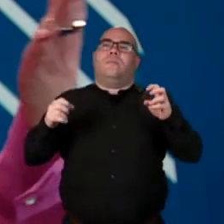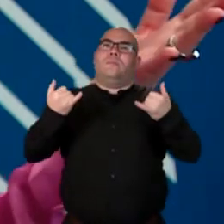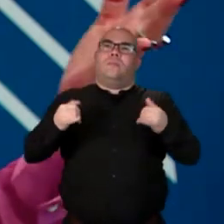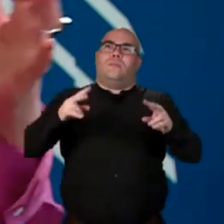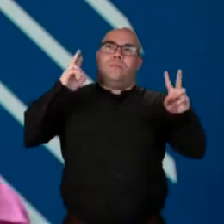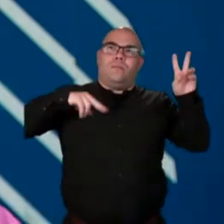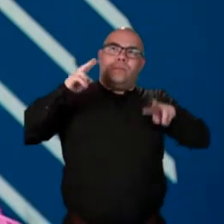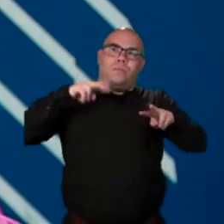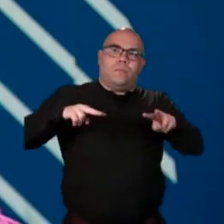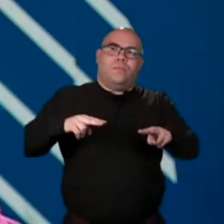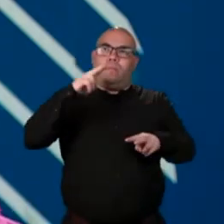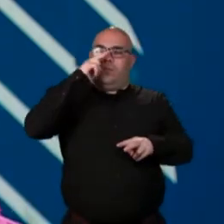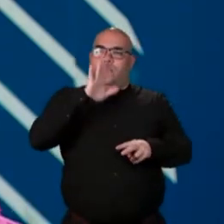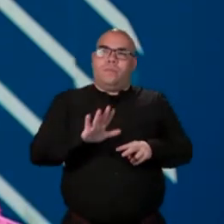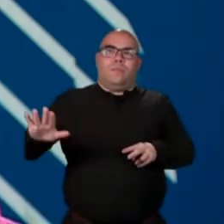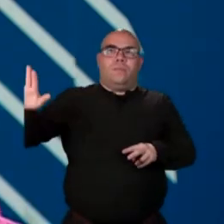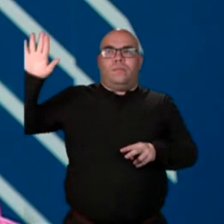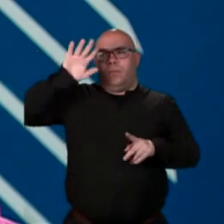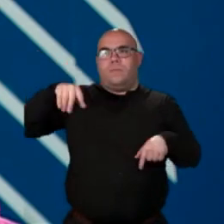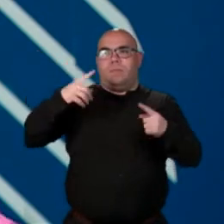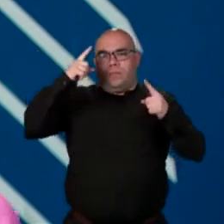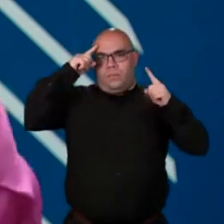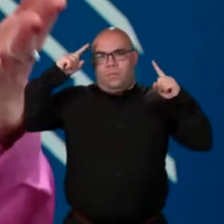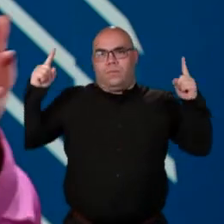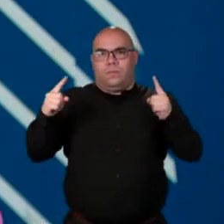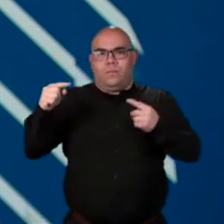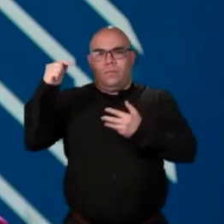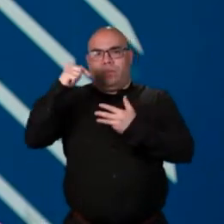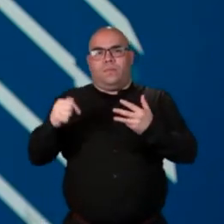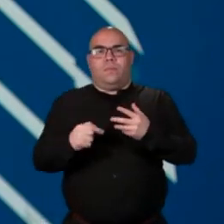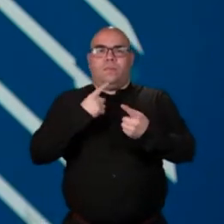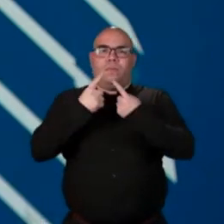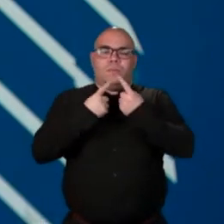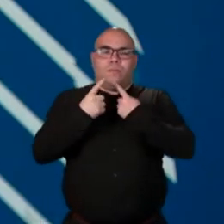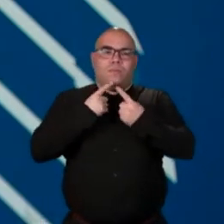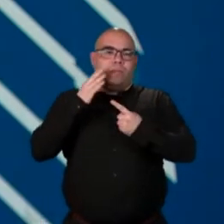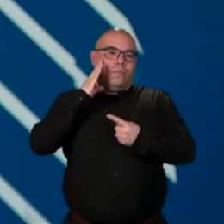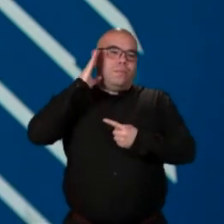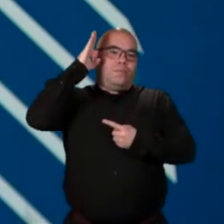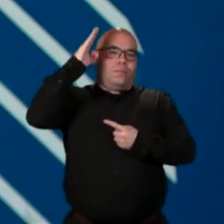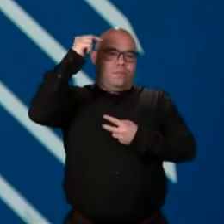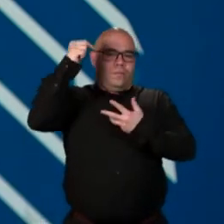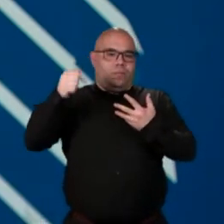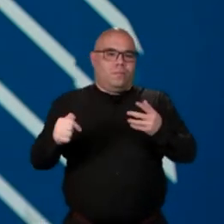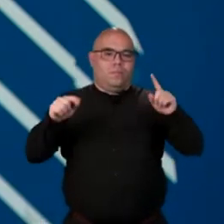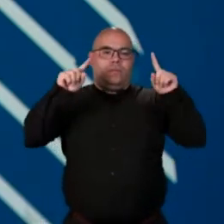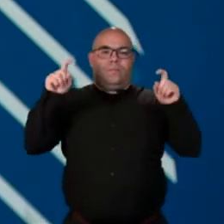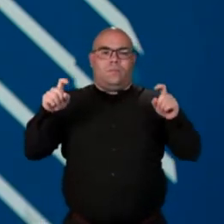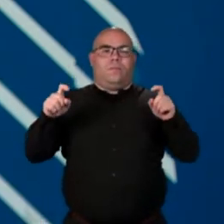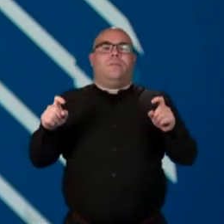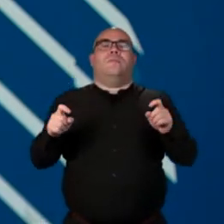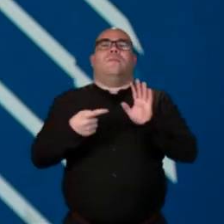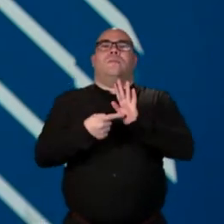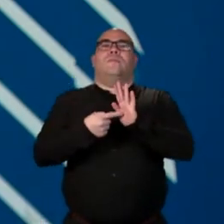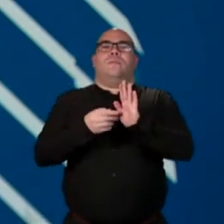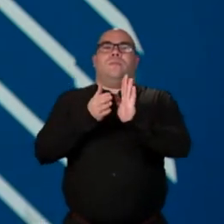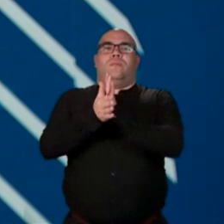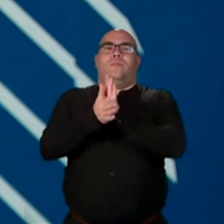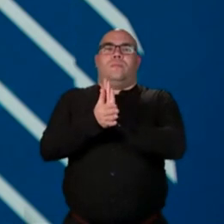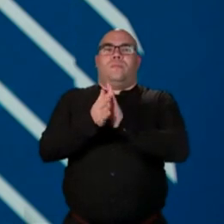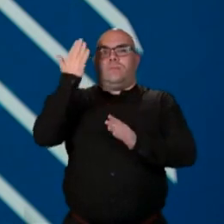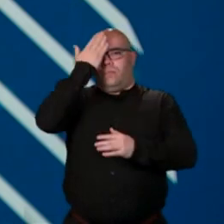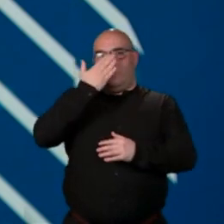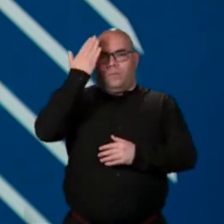a partir de estas conclusiones de diálogos del futuro, qué recomendaciones también hicieron de este análisis y estudio